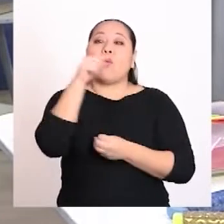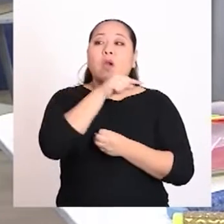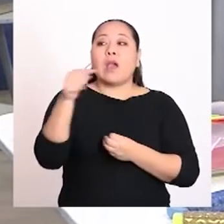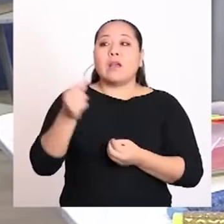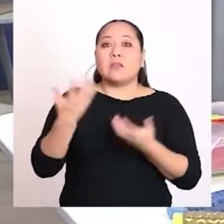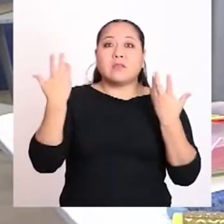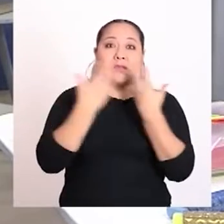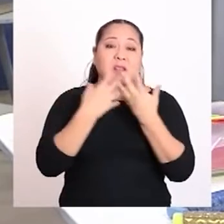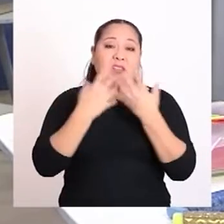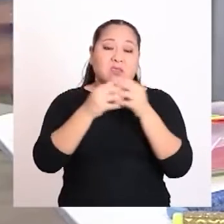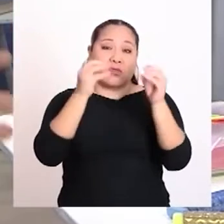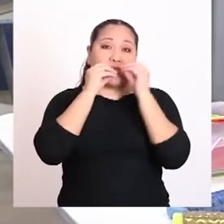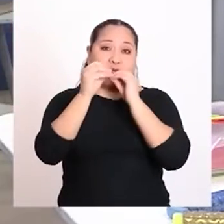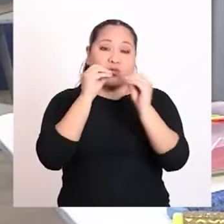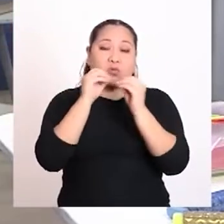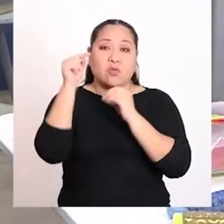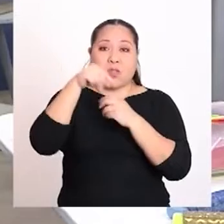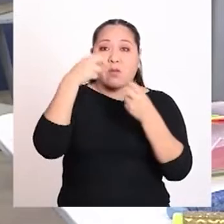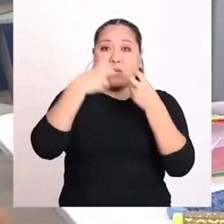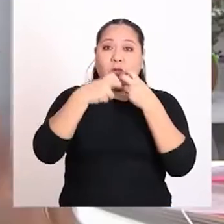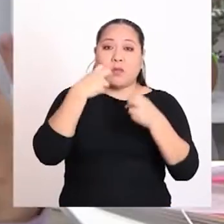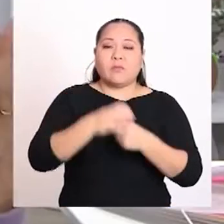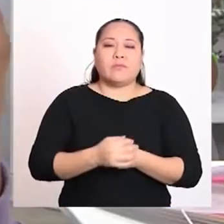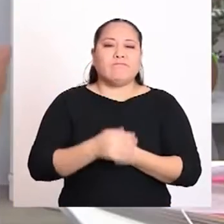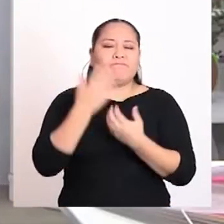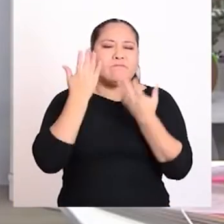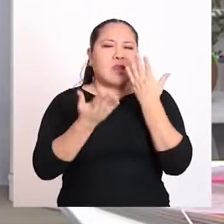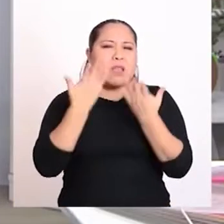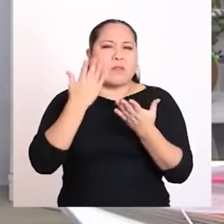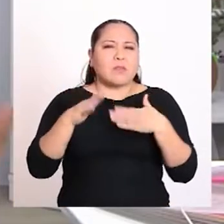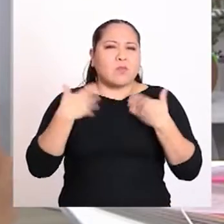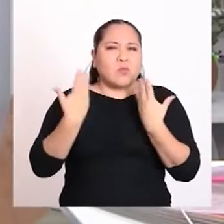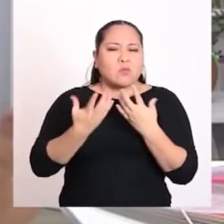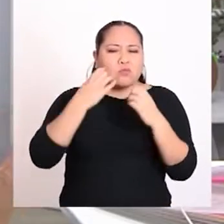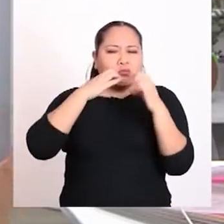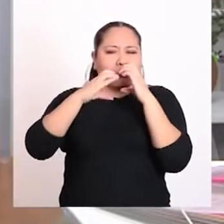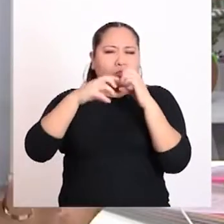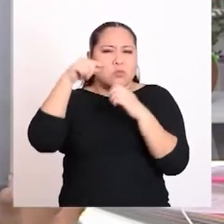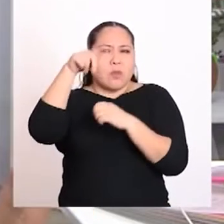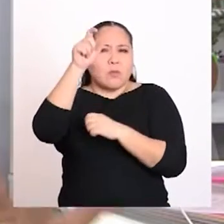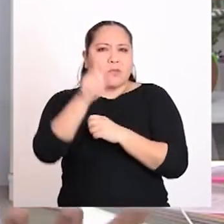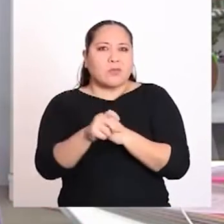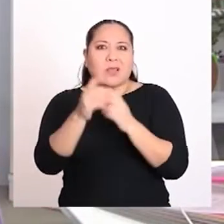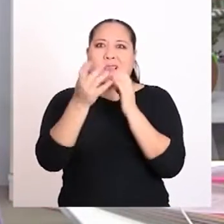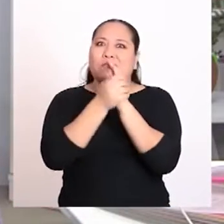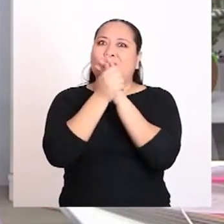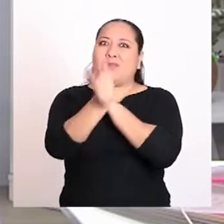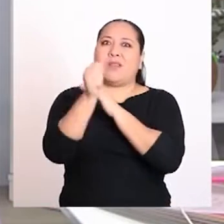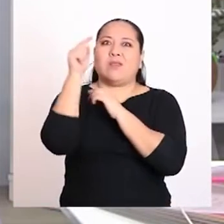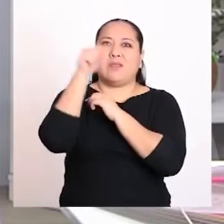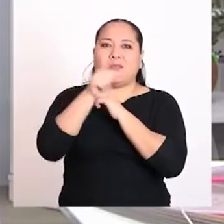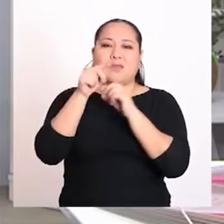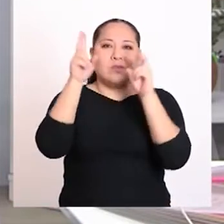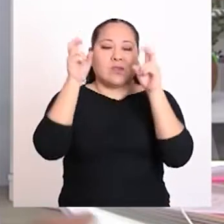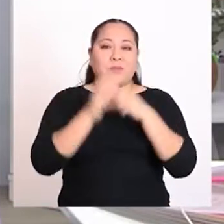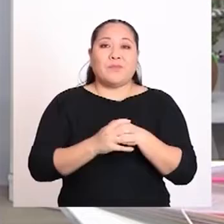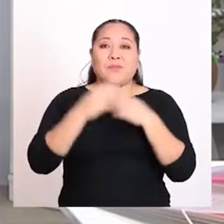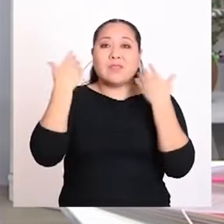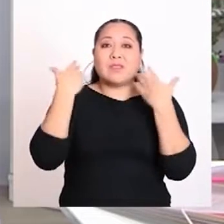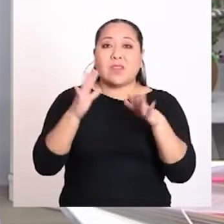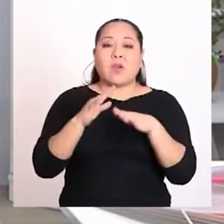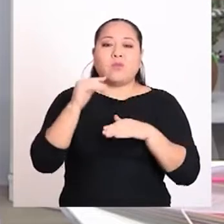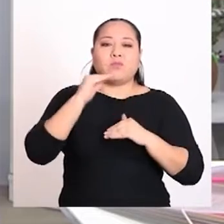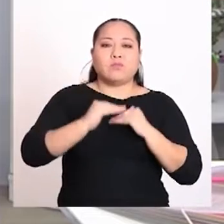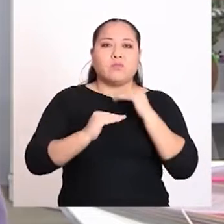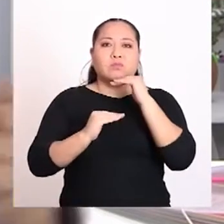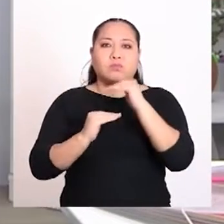cómo ésta se relaciona con la solución de un problema. Quizás podamos comunicarnos con alguien experto en estos temas. Ya